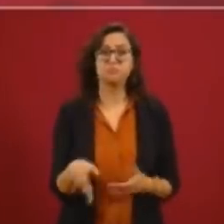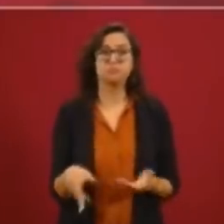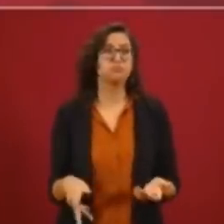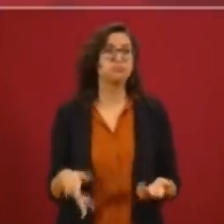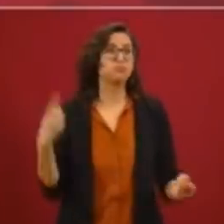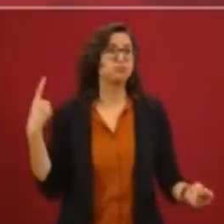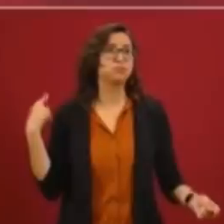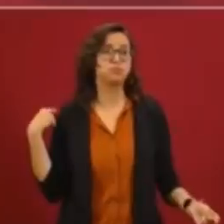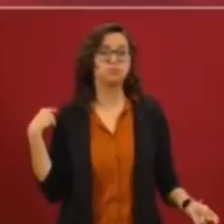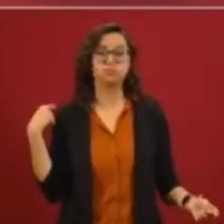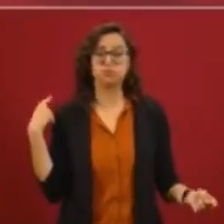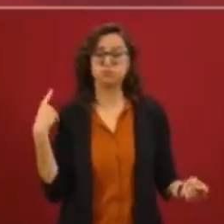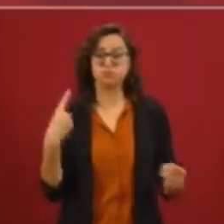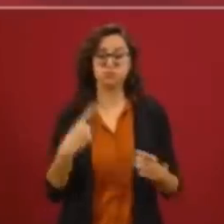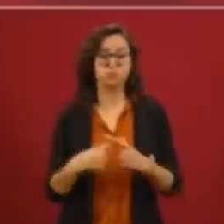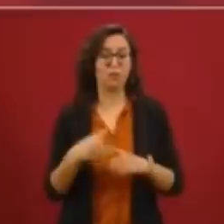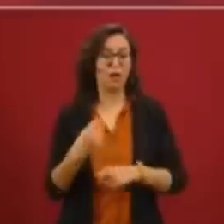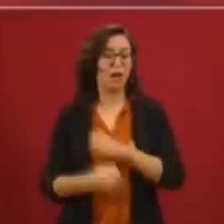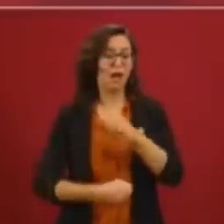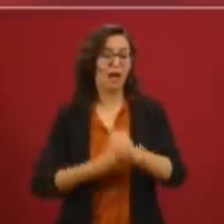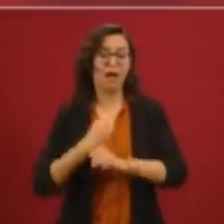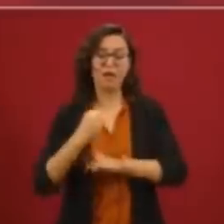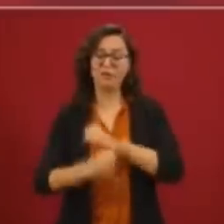desde hace muchos años,